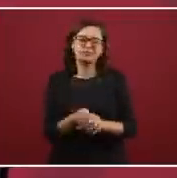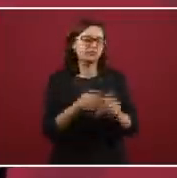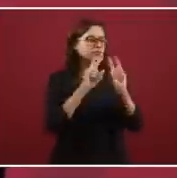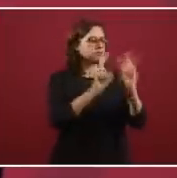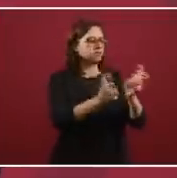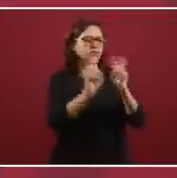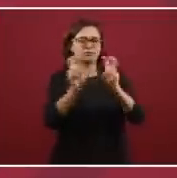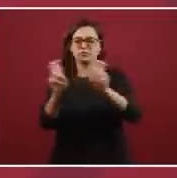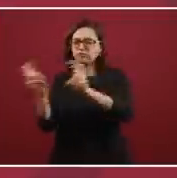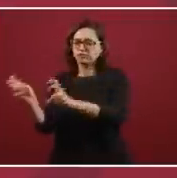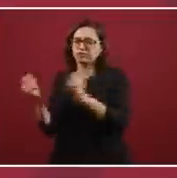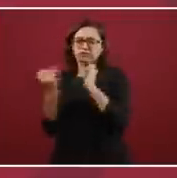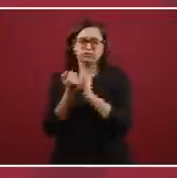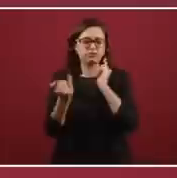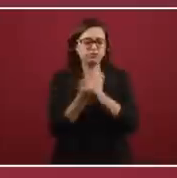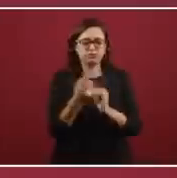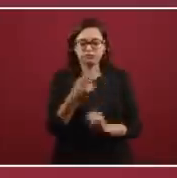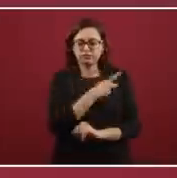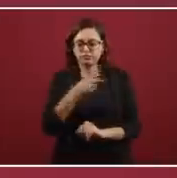y honestidad